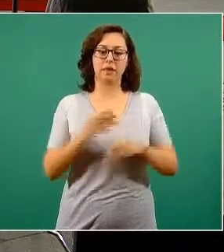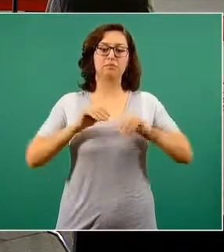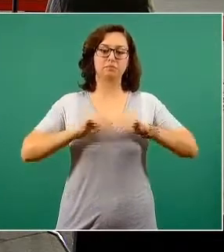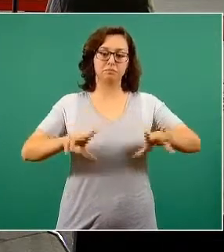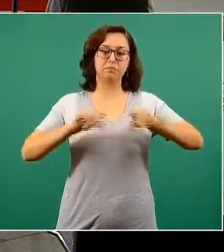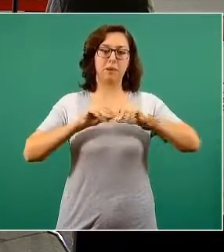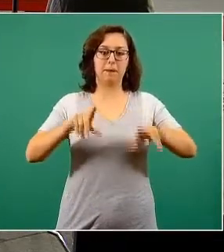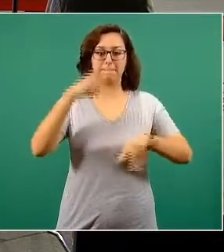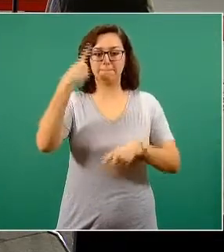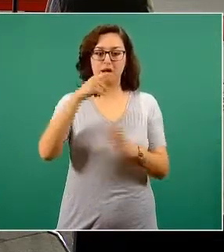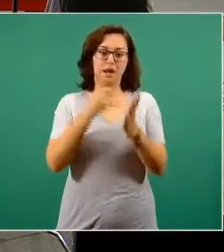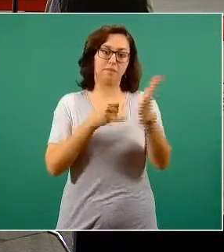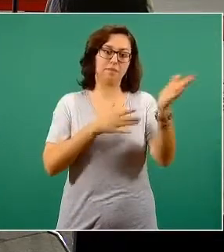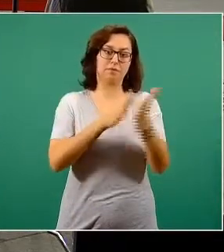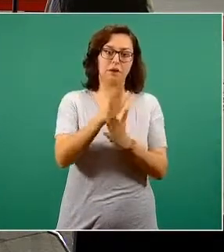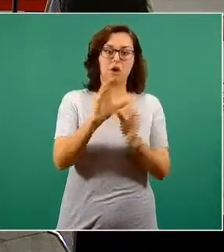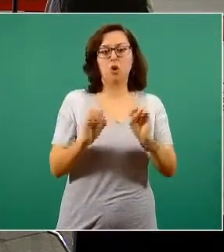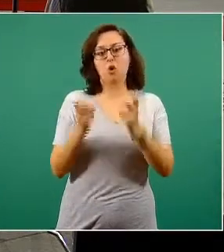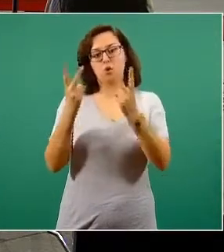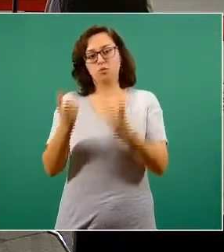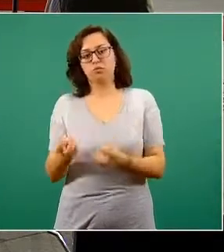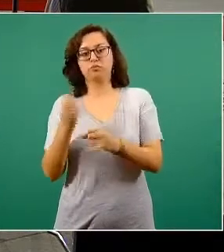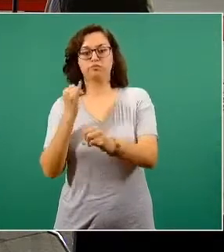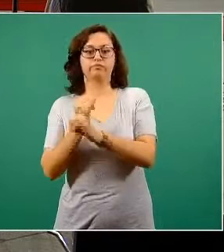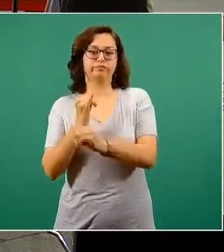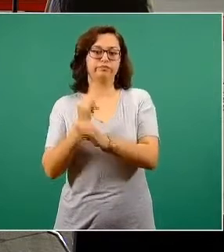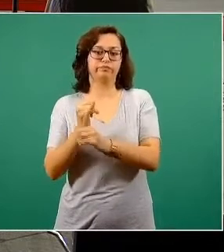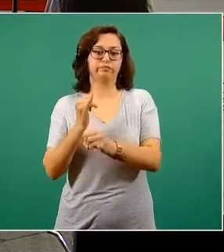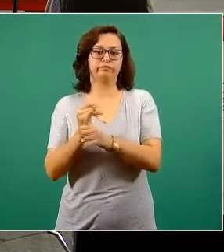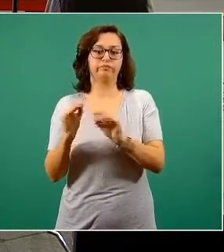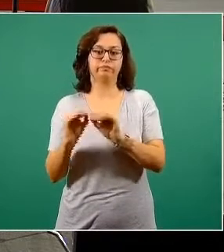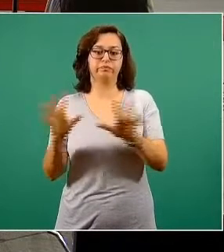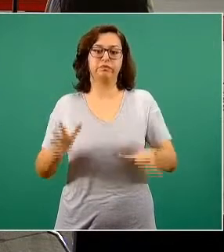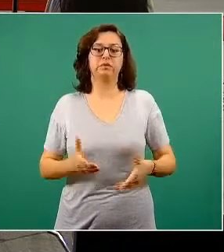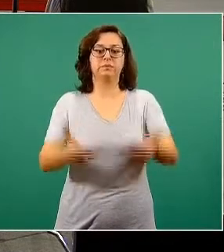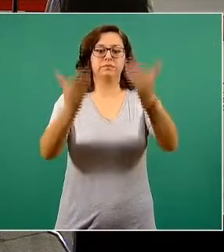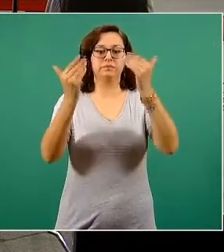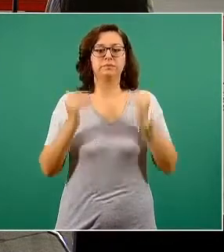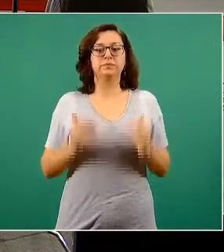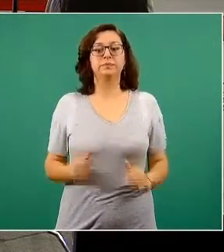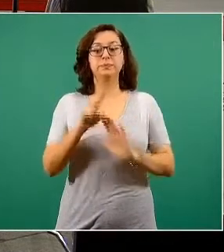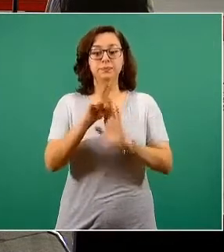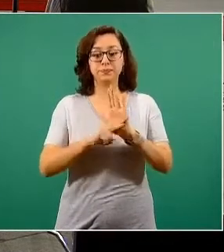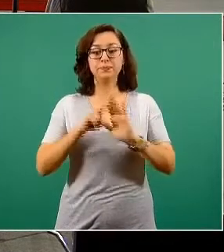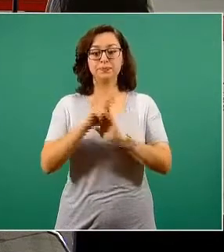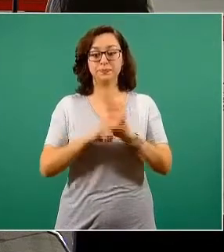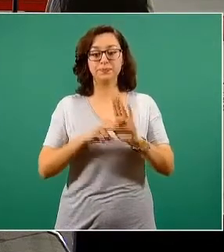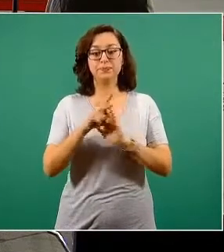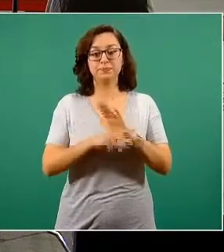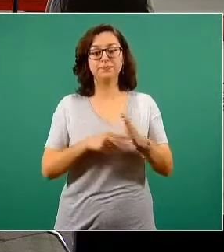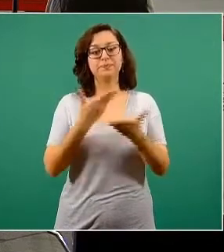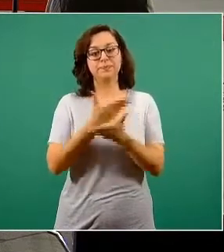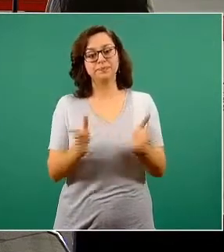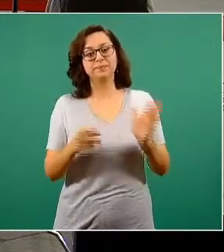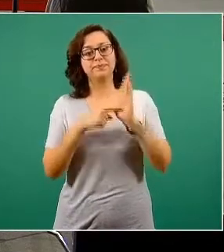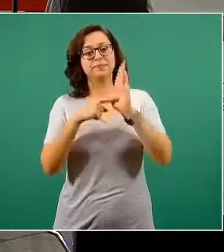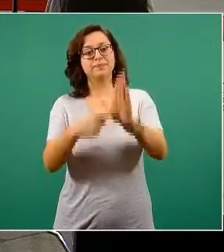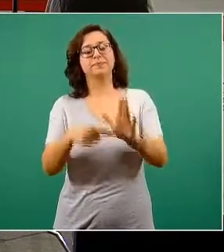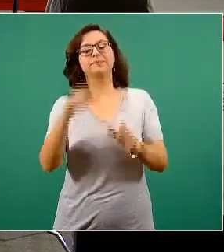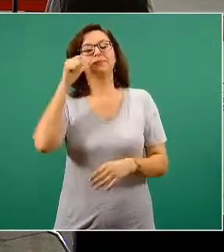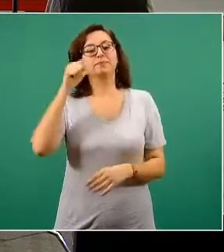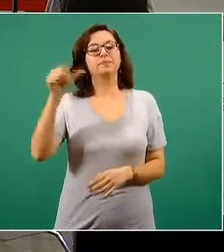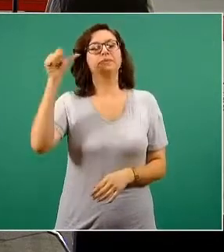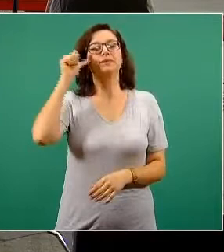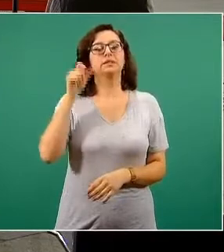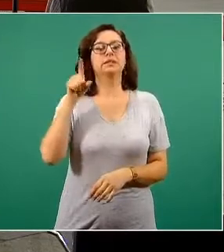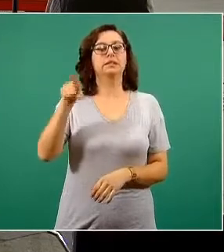para impresión o para bajarlos a sus redes sociales. Y la que sigue es un video que les hemos preparado con mucho cariño, que el día de ayer la